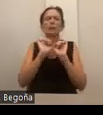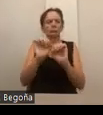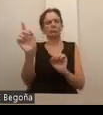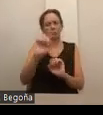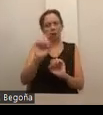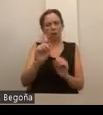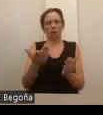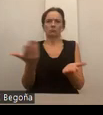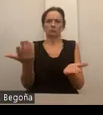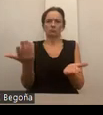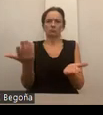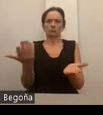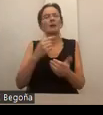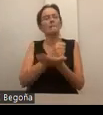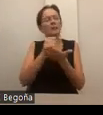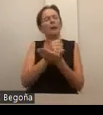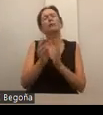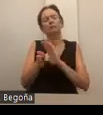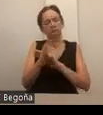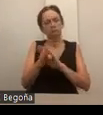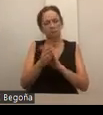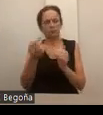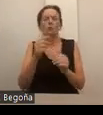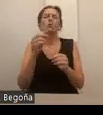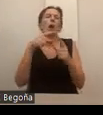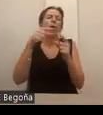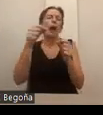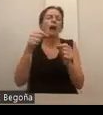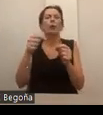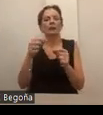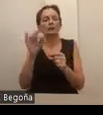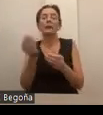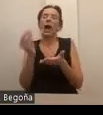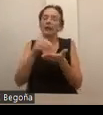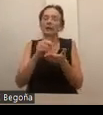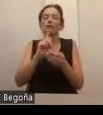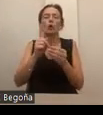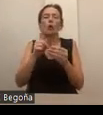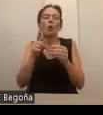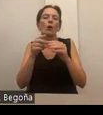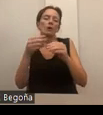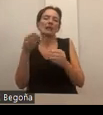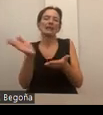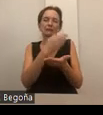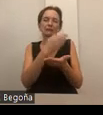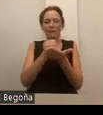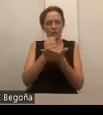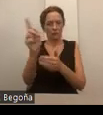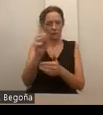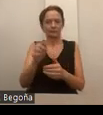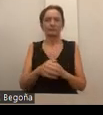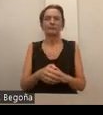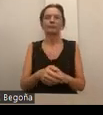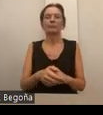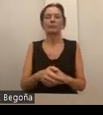que le va a hacer el mismo efecto, ni mucho menos. Vamos a ser prudentes en este sentido. Bueno, si empezamos con